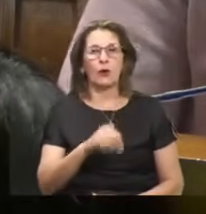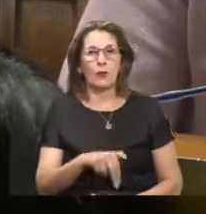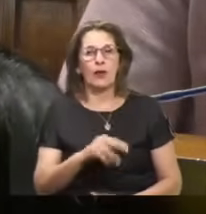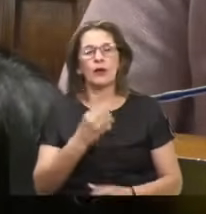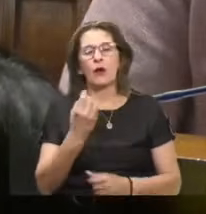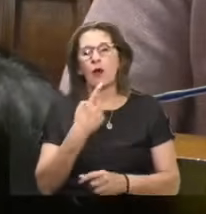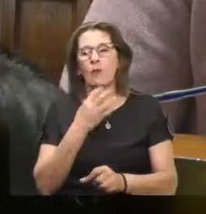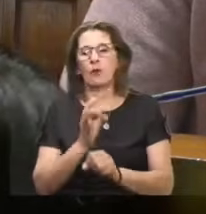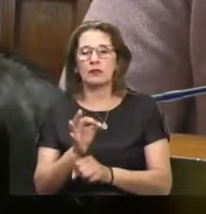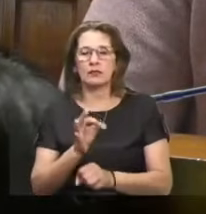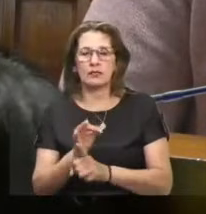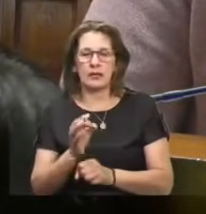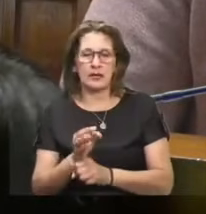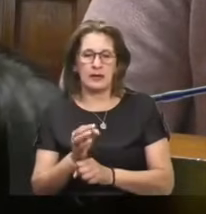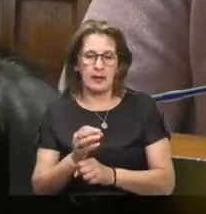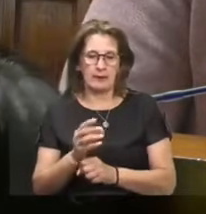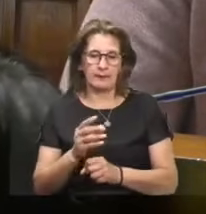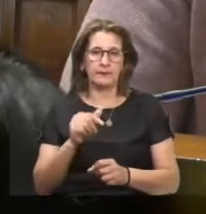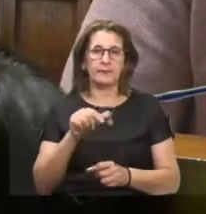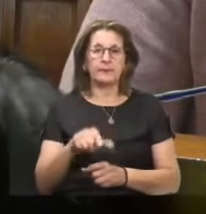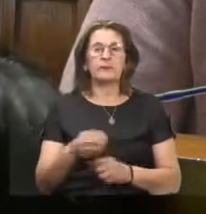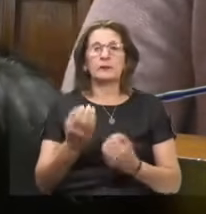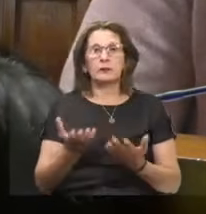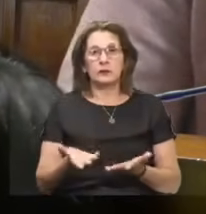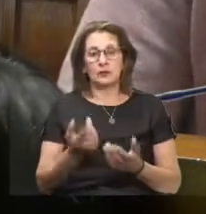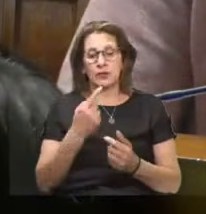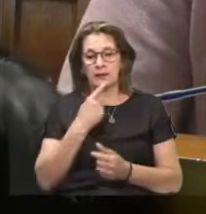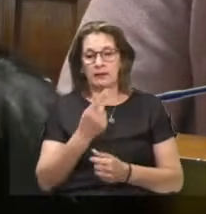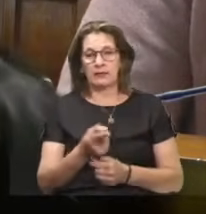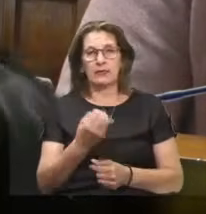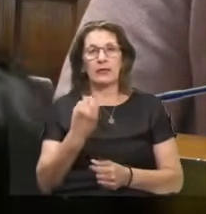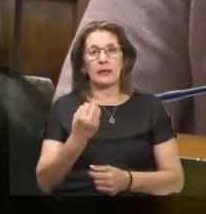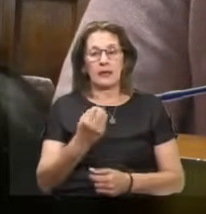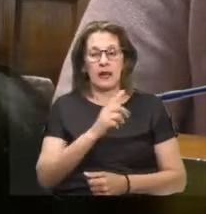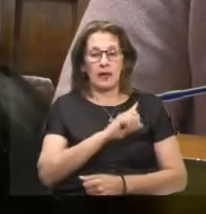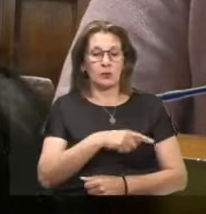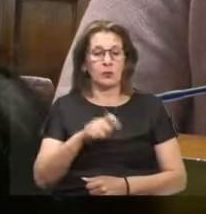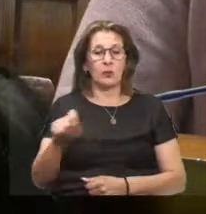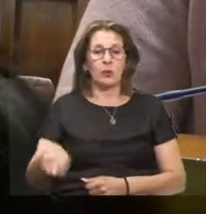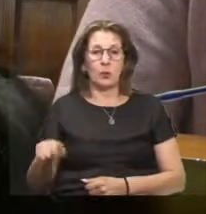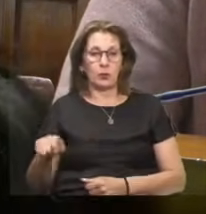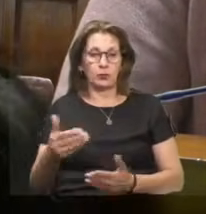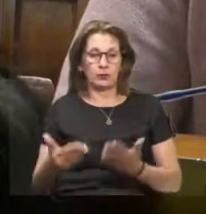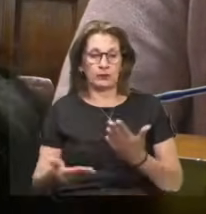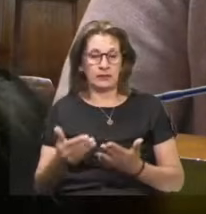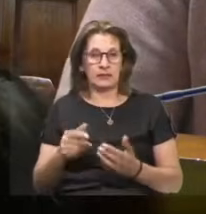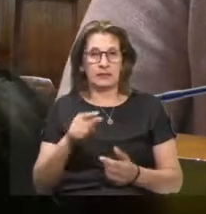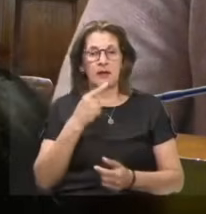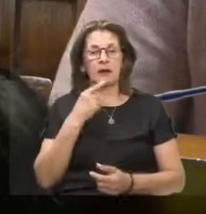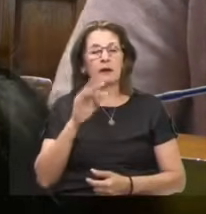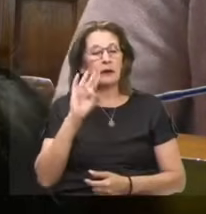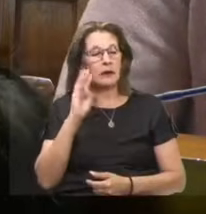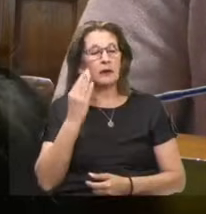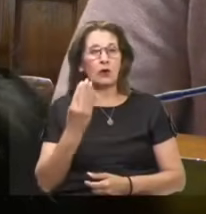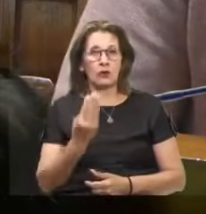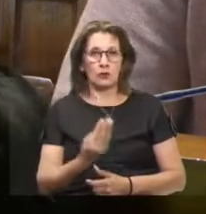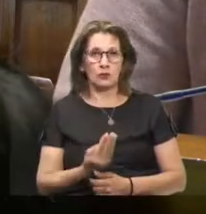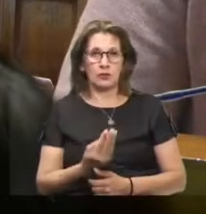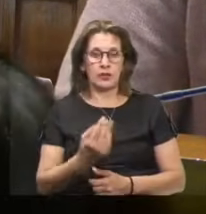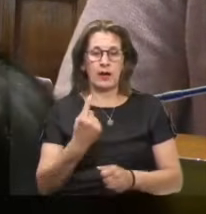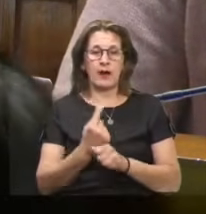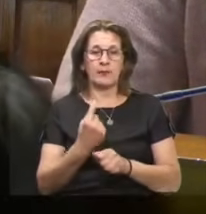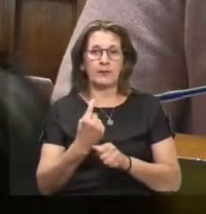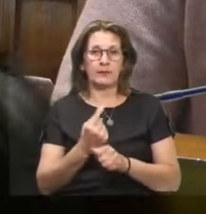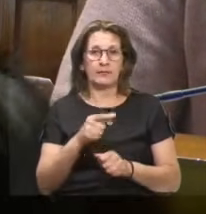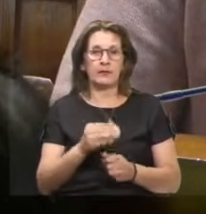la doctrina. Es decir, que la Suprema Corte de Justicia ha reconocido la primacía